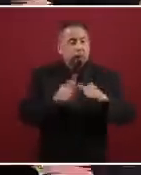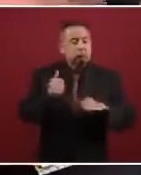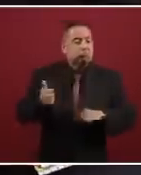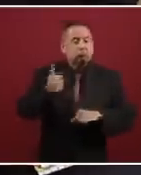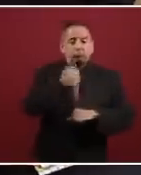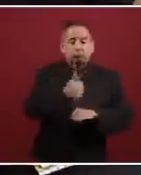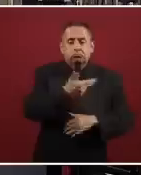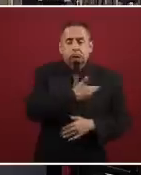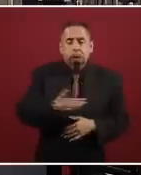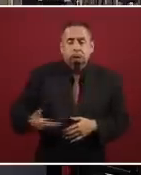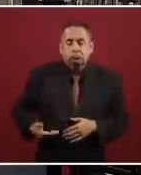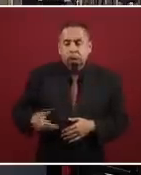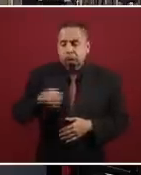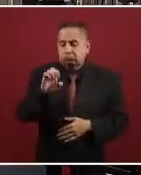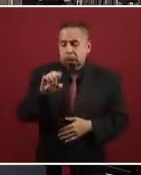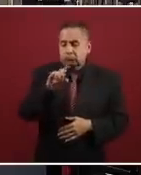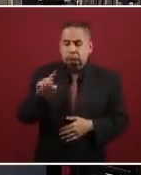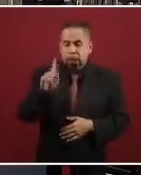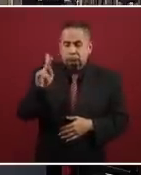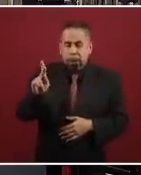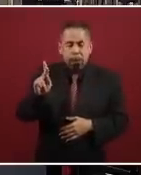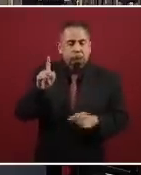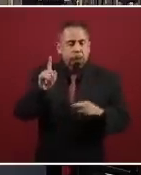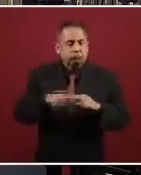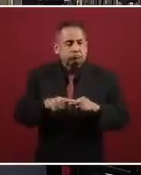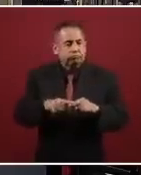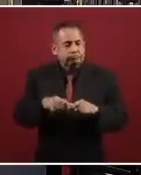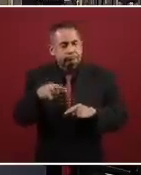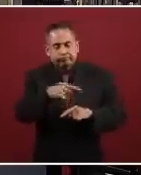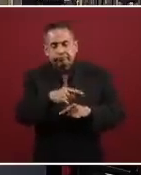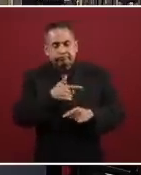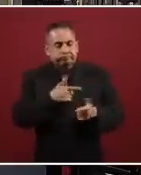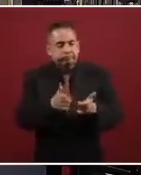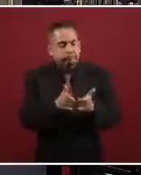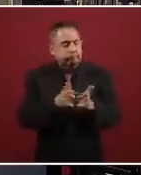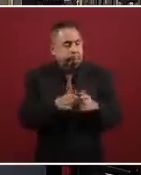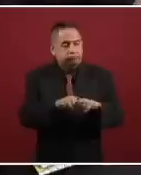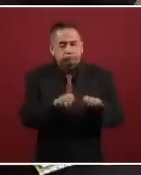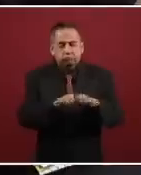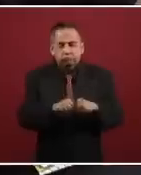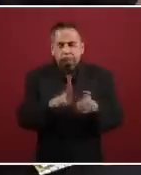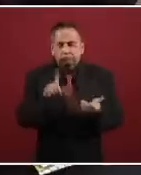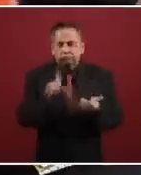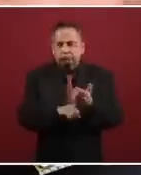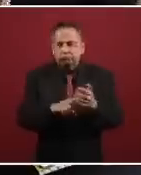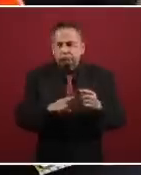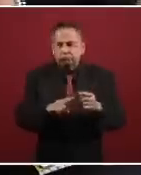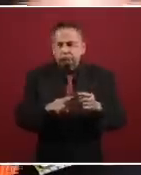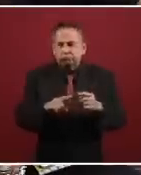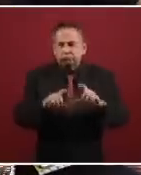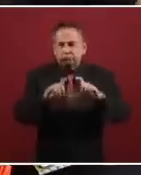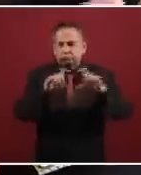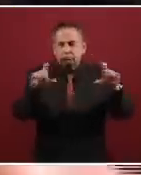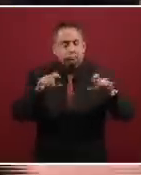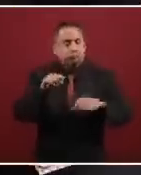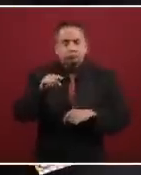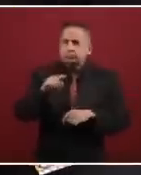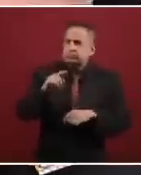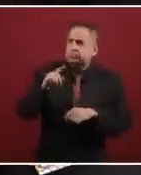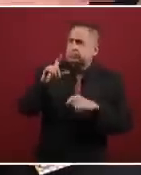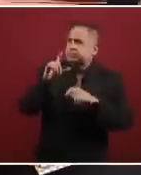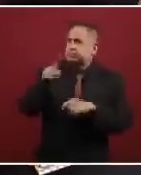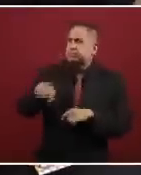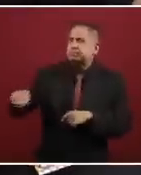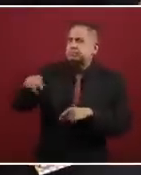gabinete el presidente Ernesto Zedillo y yo, mi gabinete, mi encabezado decía, decepcionó el gabinete. ¿Por